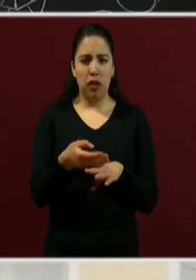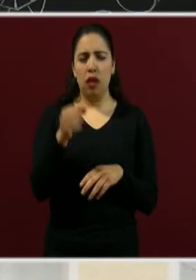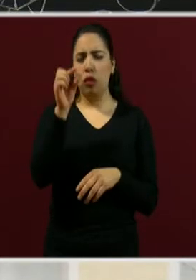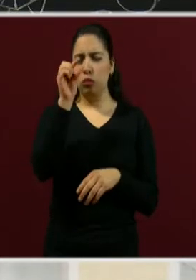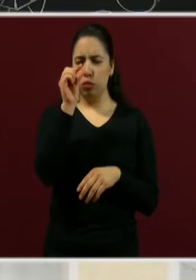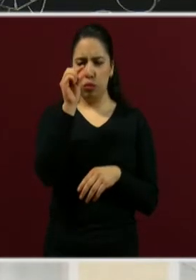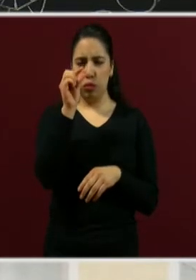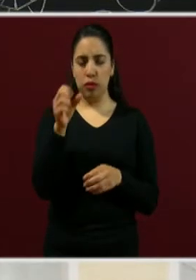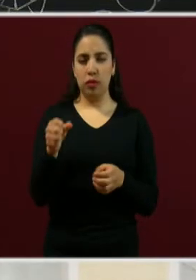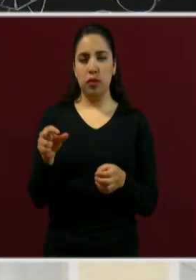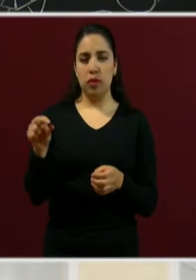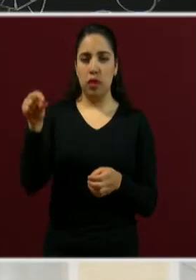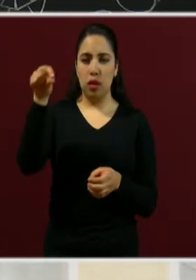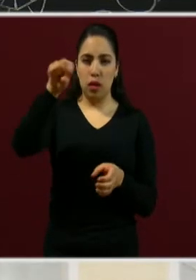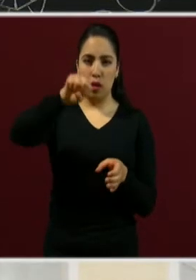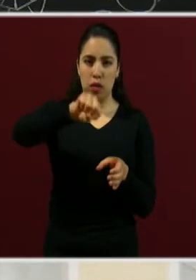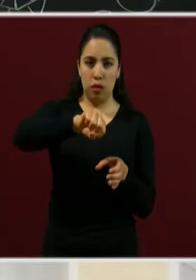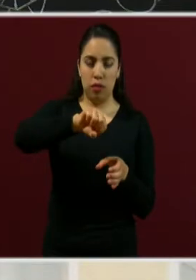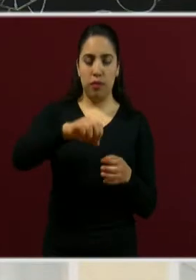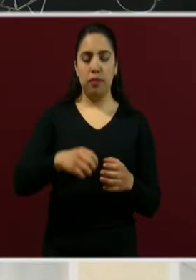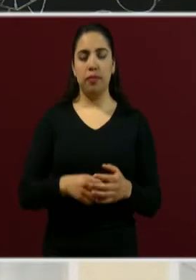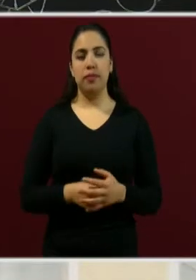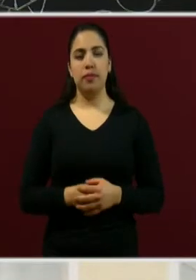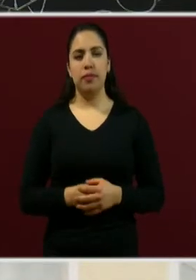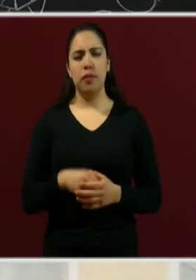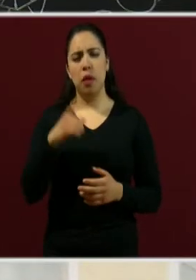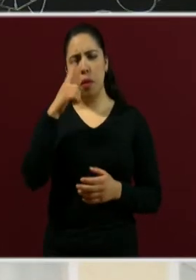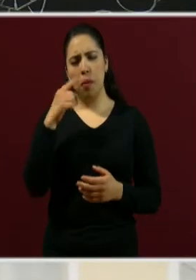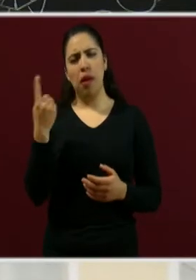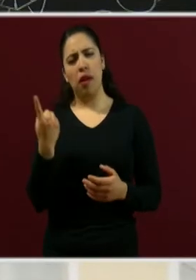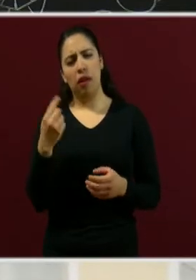Esto es para darle color.